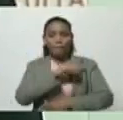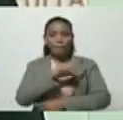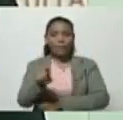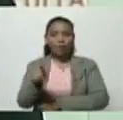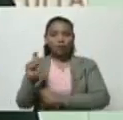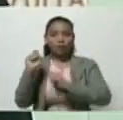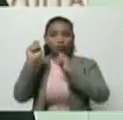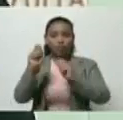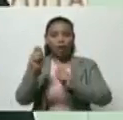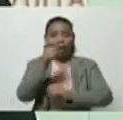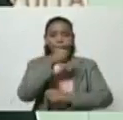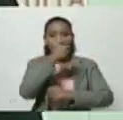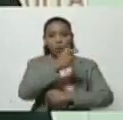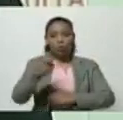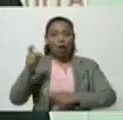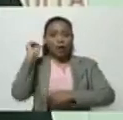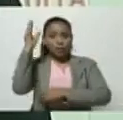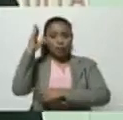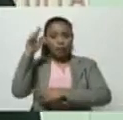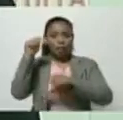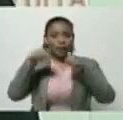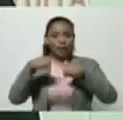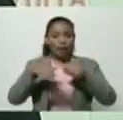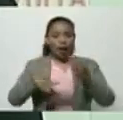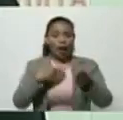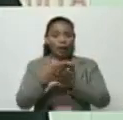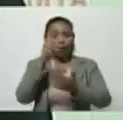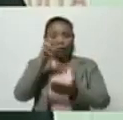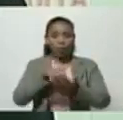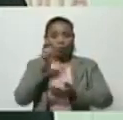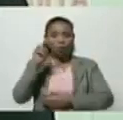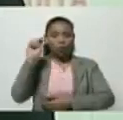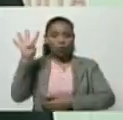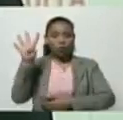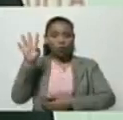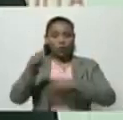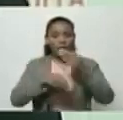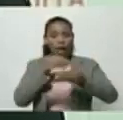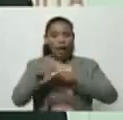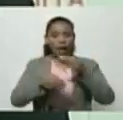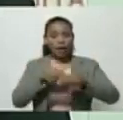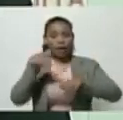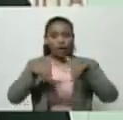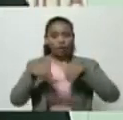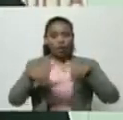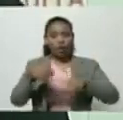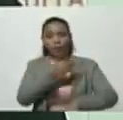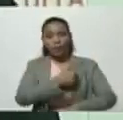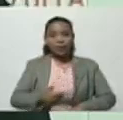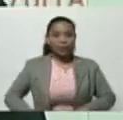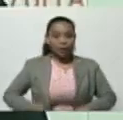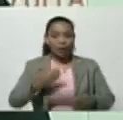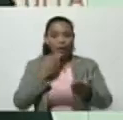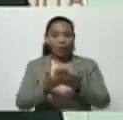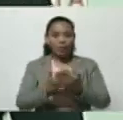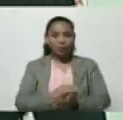personas a estas asambleas de aquí al 2024 que se realizarán las elecciones presidenciales? Gracias.